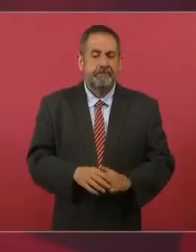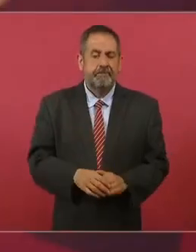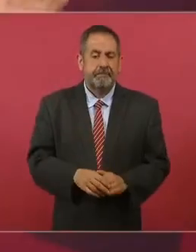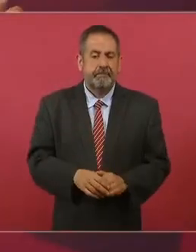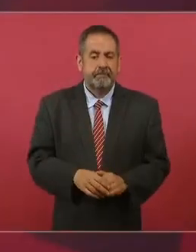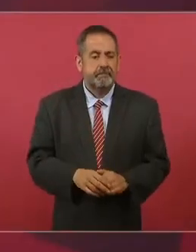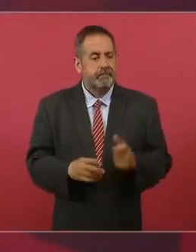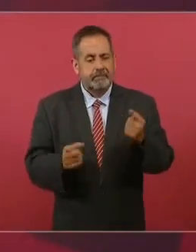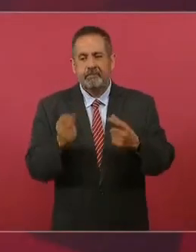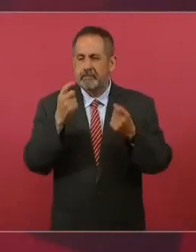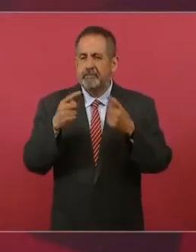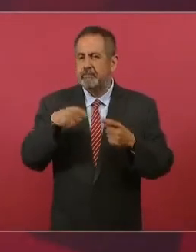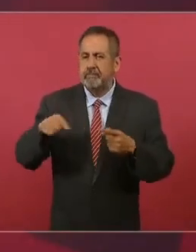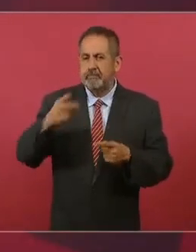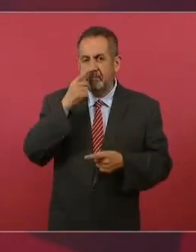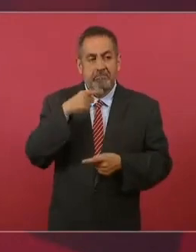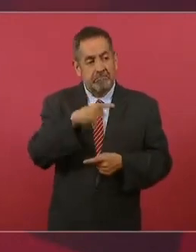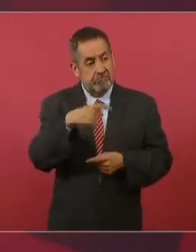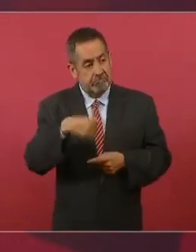en algunos lugares,